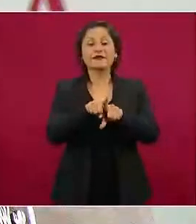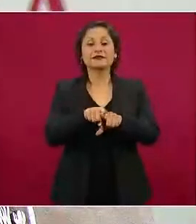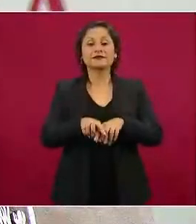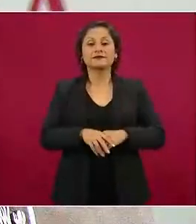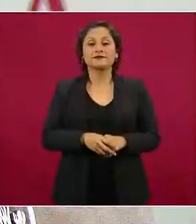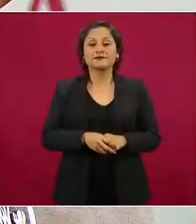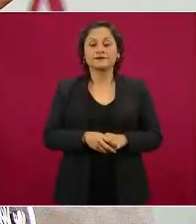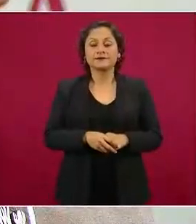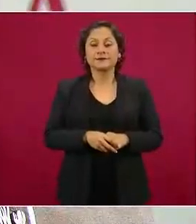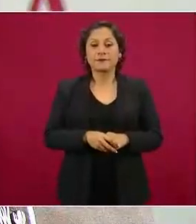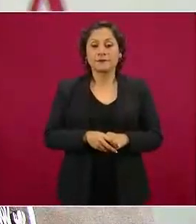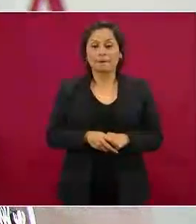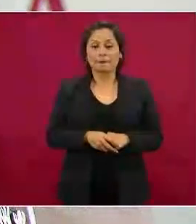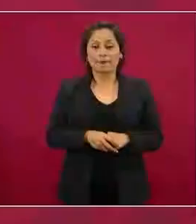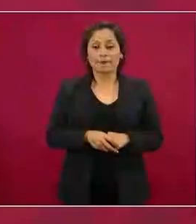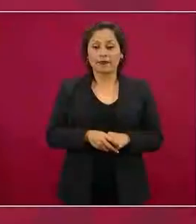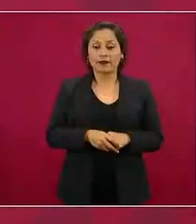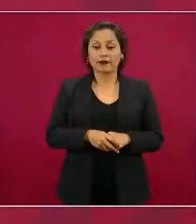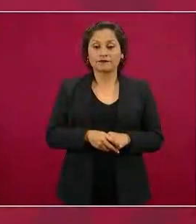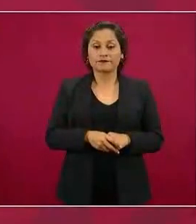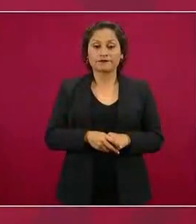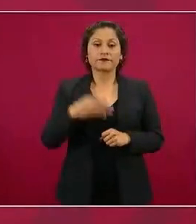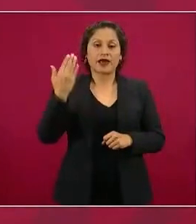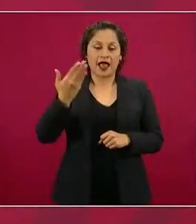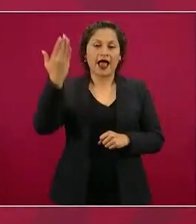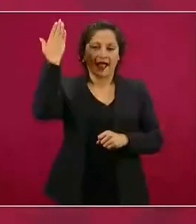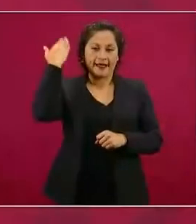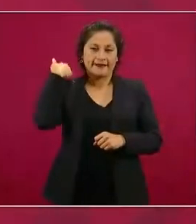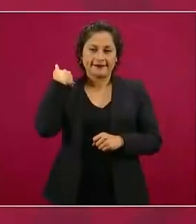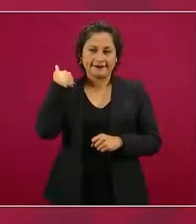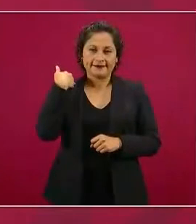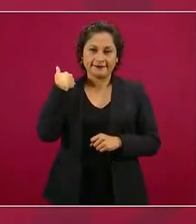había el zar